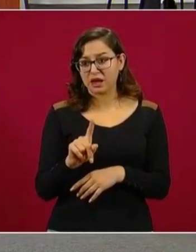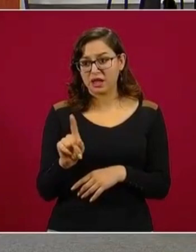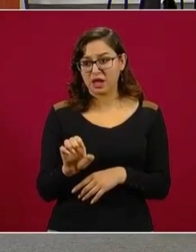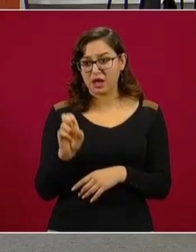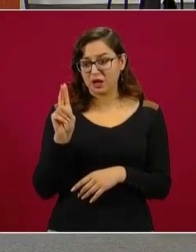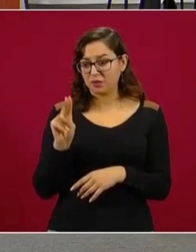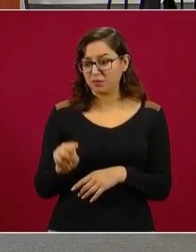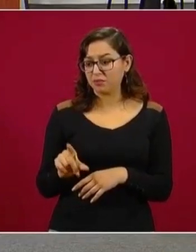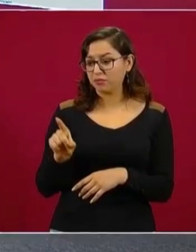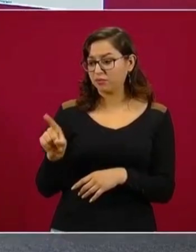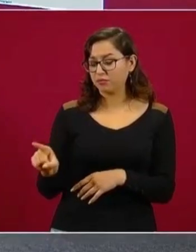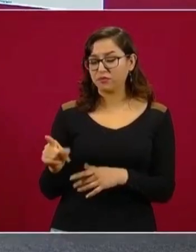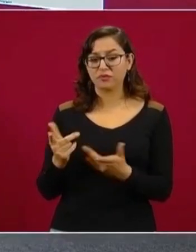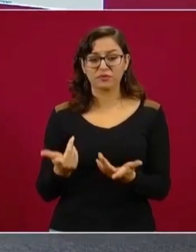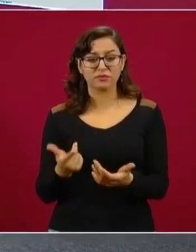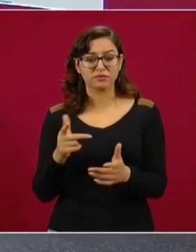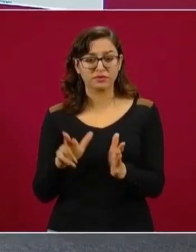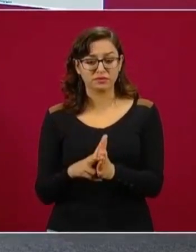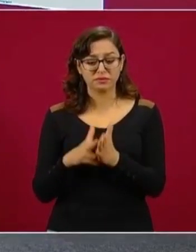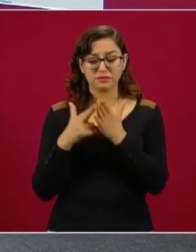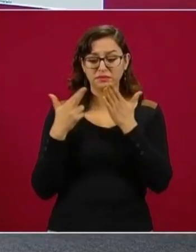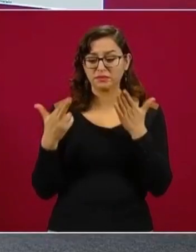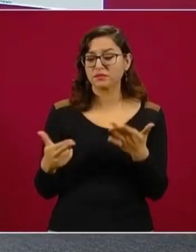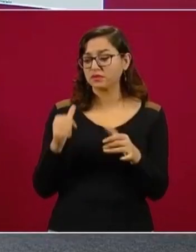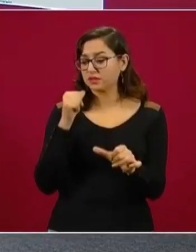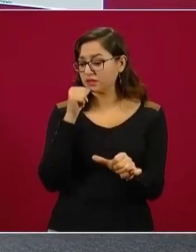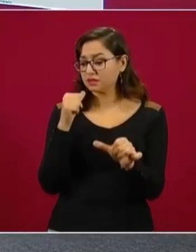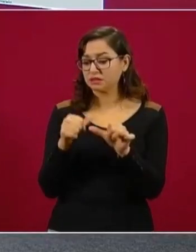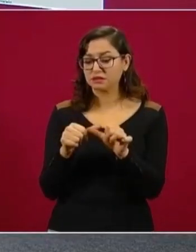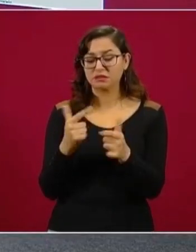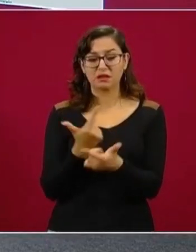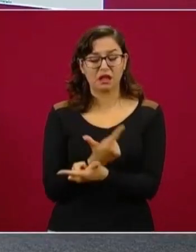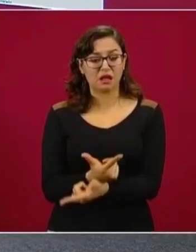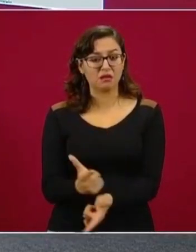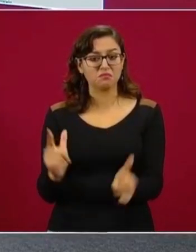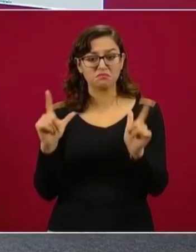le compraban prácticamente toda la edición,